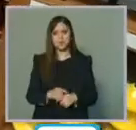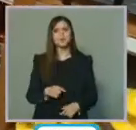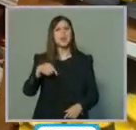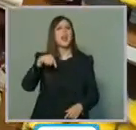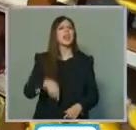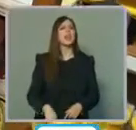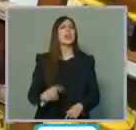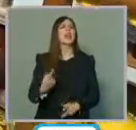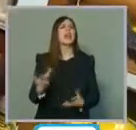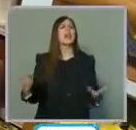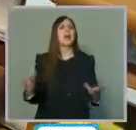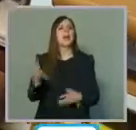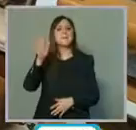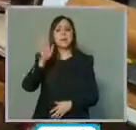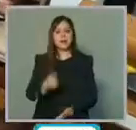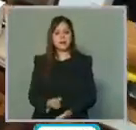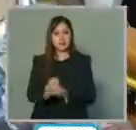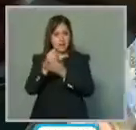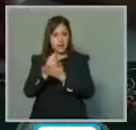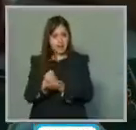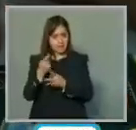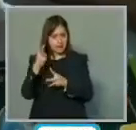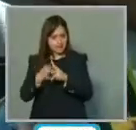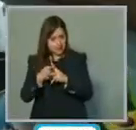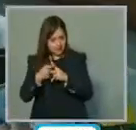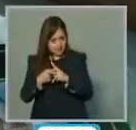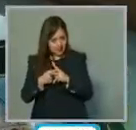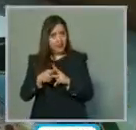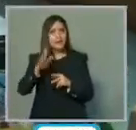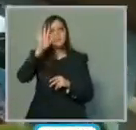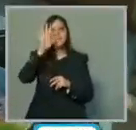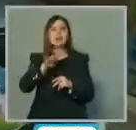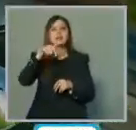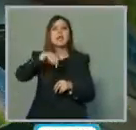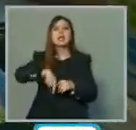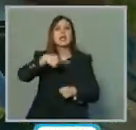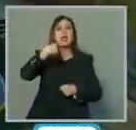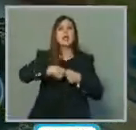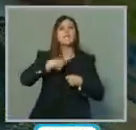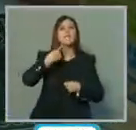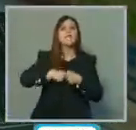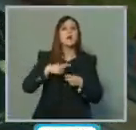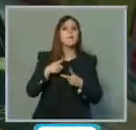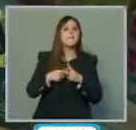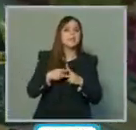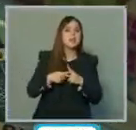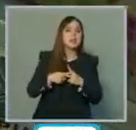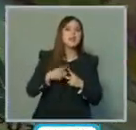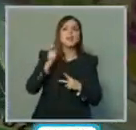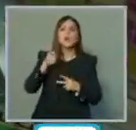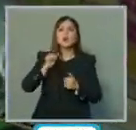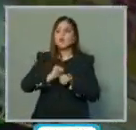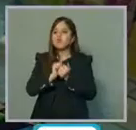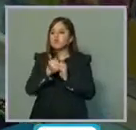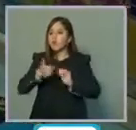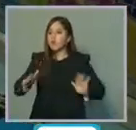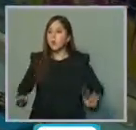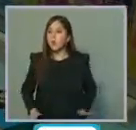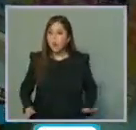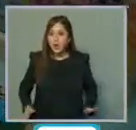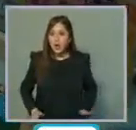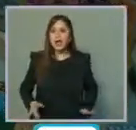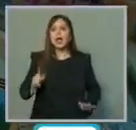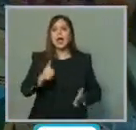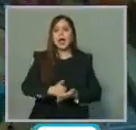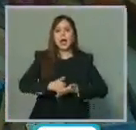matemática. Partimos de la idea de que la gente está enferma de matemáticas. ¿Por qué? Por esas conductas. Entonces lo que hacemos es tratar de darle